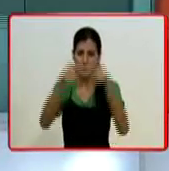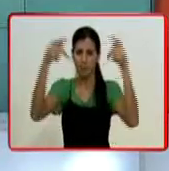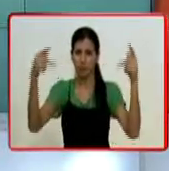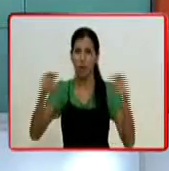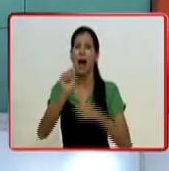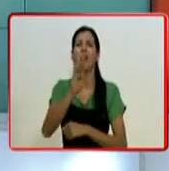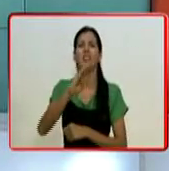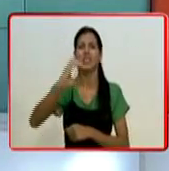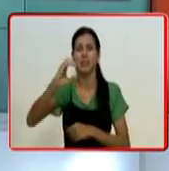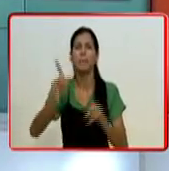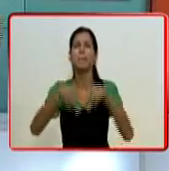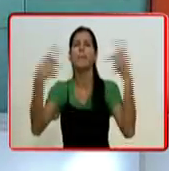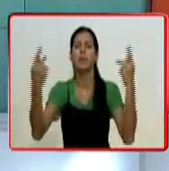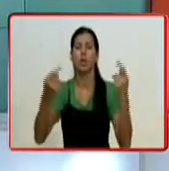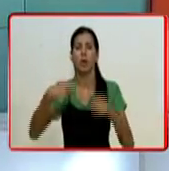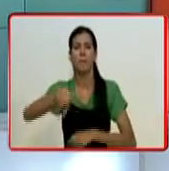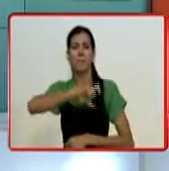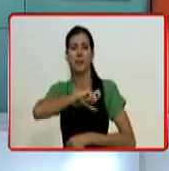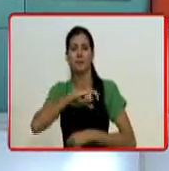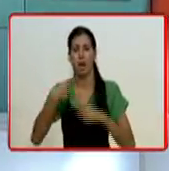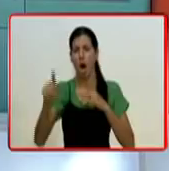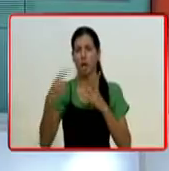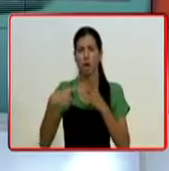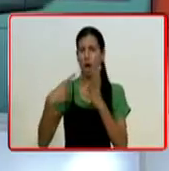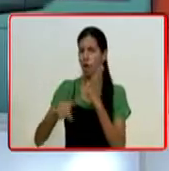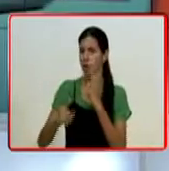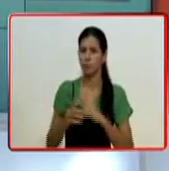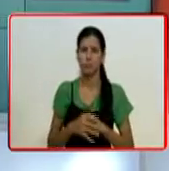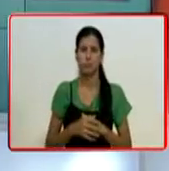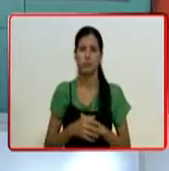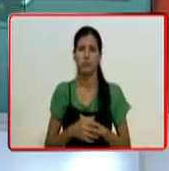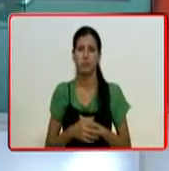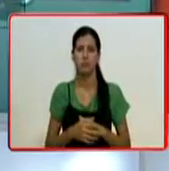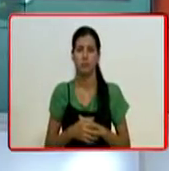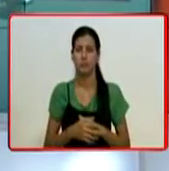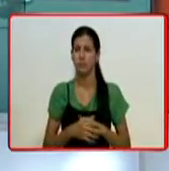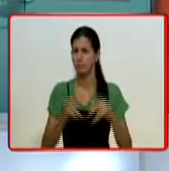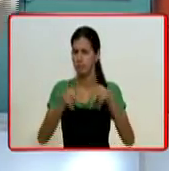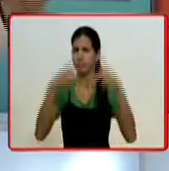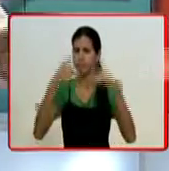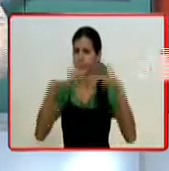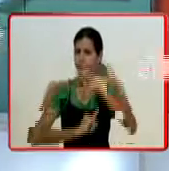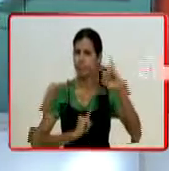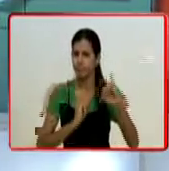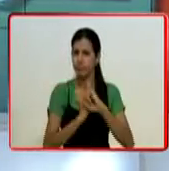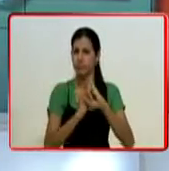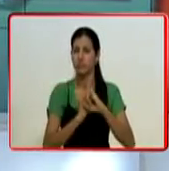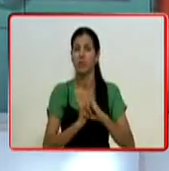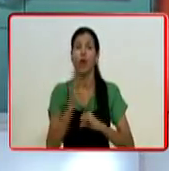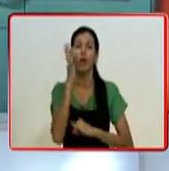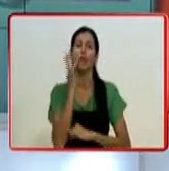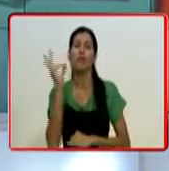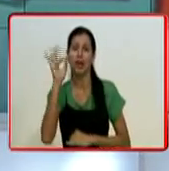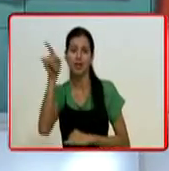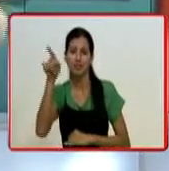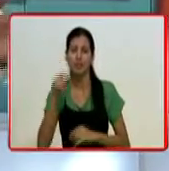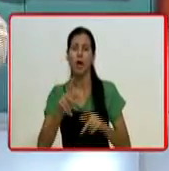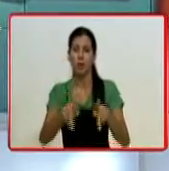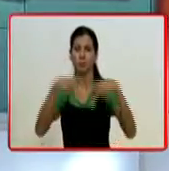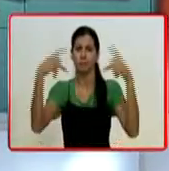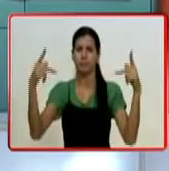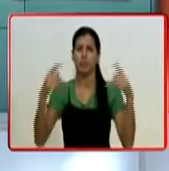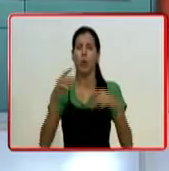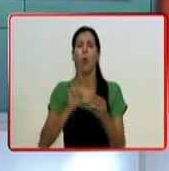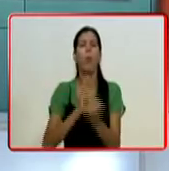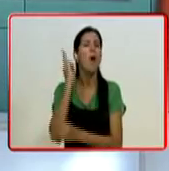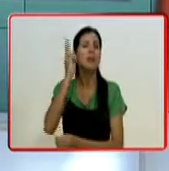España, de Le Figaro, de Liberación, de Le Monde en Francia, del Washington Post, del